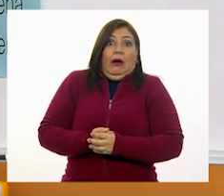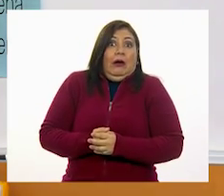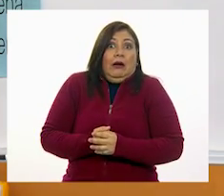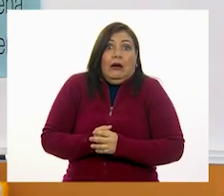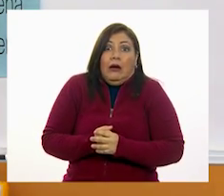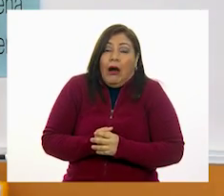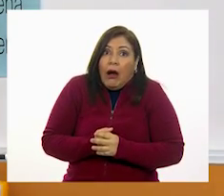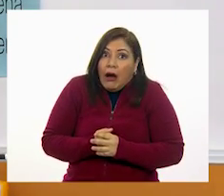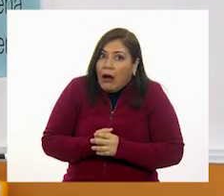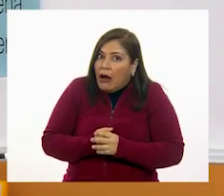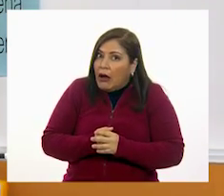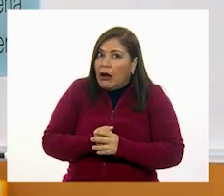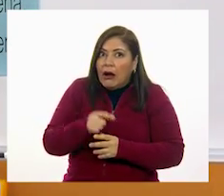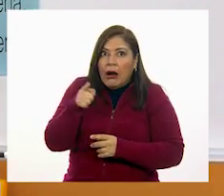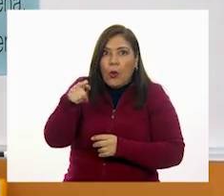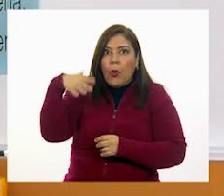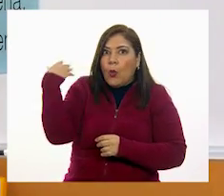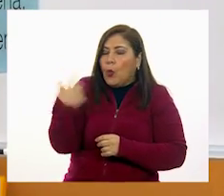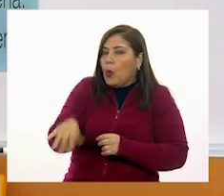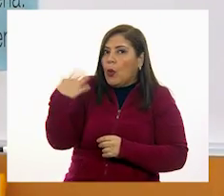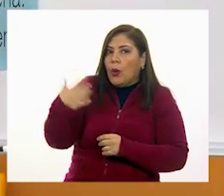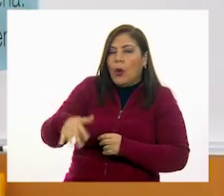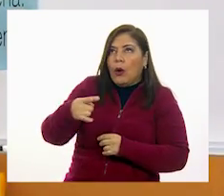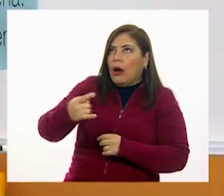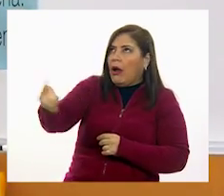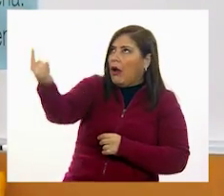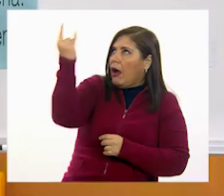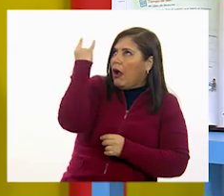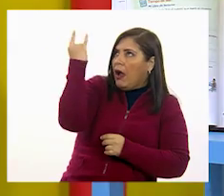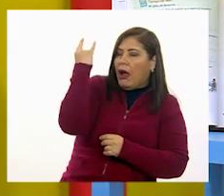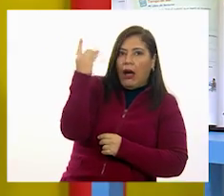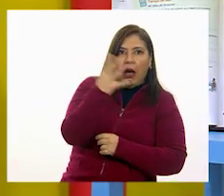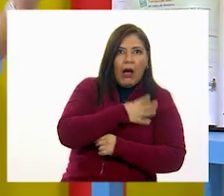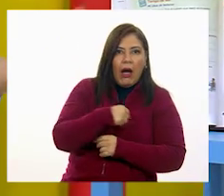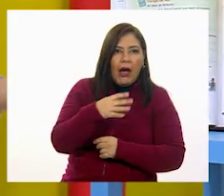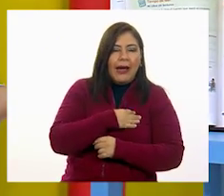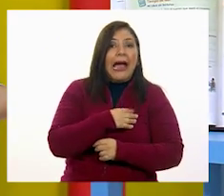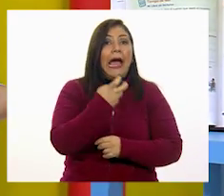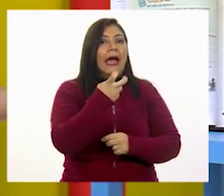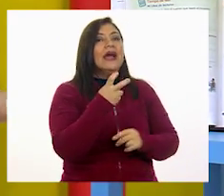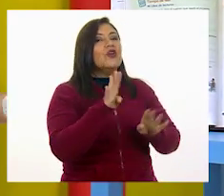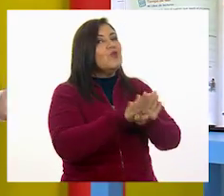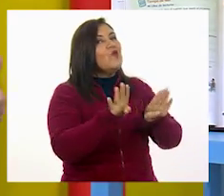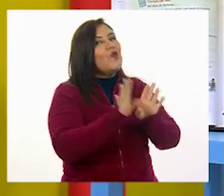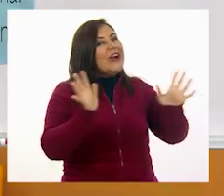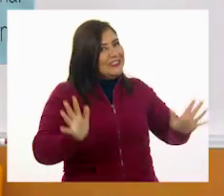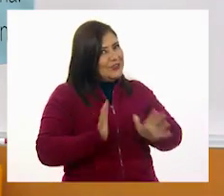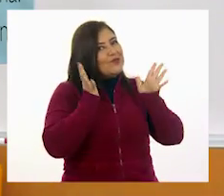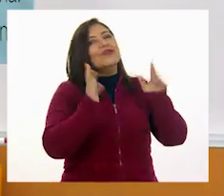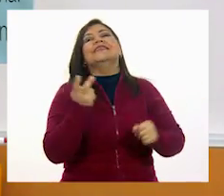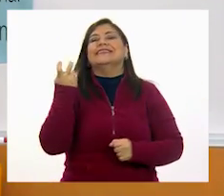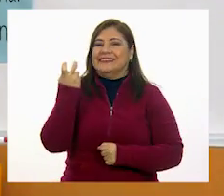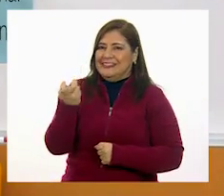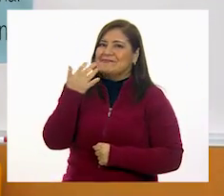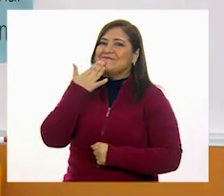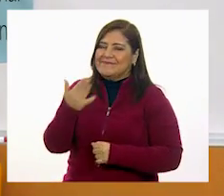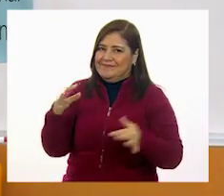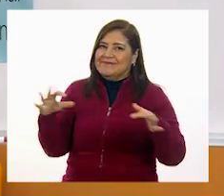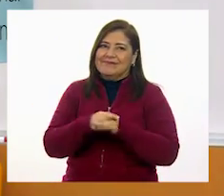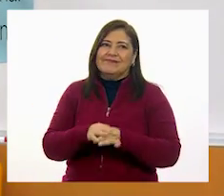Tu hijo está altísimo. No, esa es una expresión de asombro. Así es.